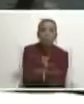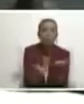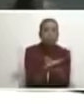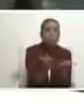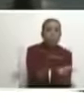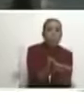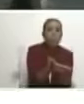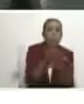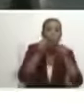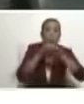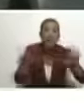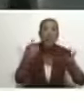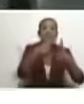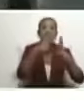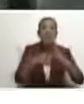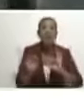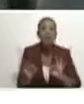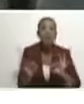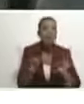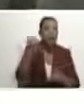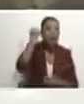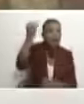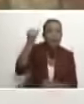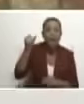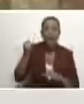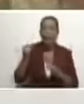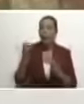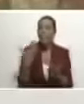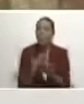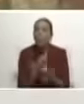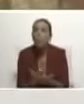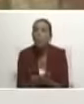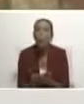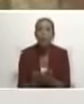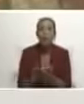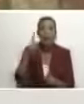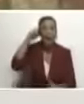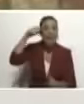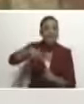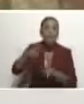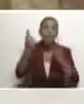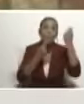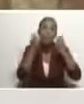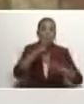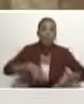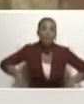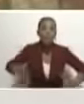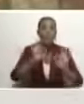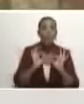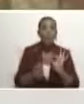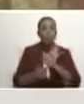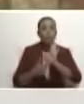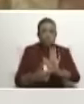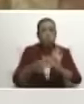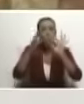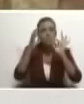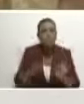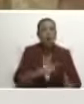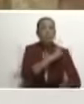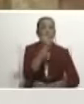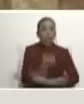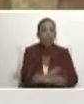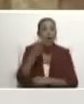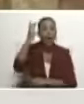donde la divergencia, la diversidad, sea la expresión de una fortaleza, que es la fortaleza